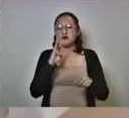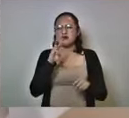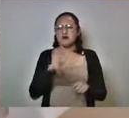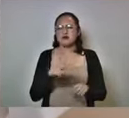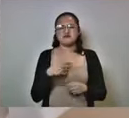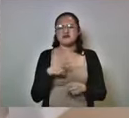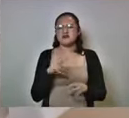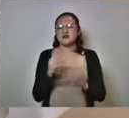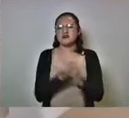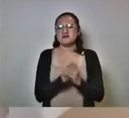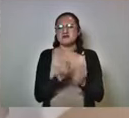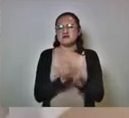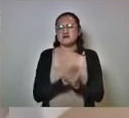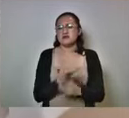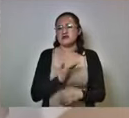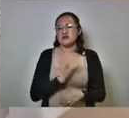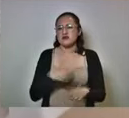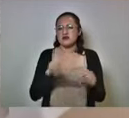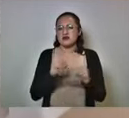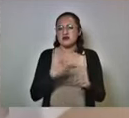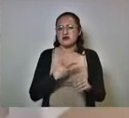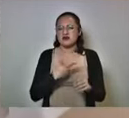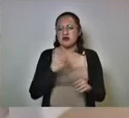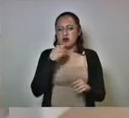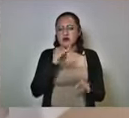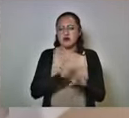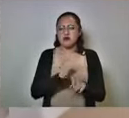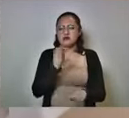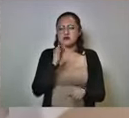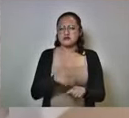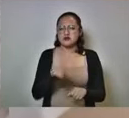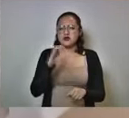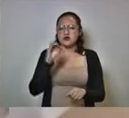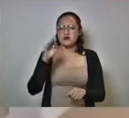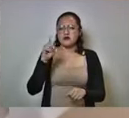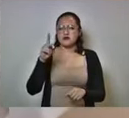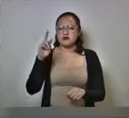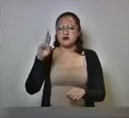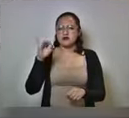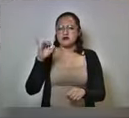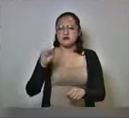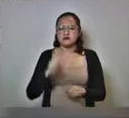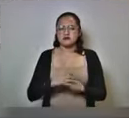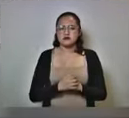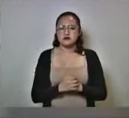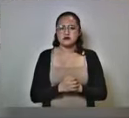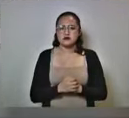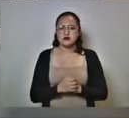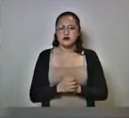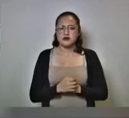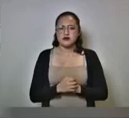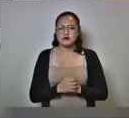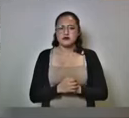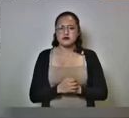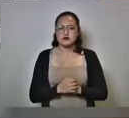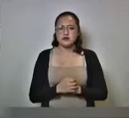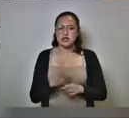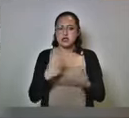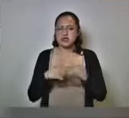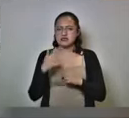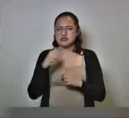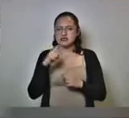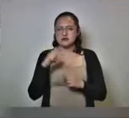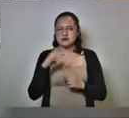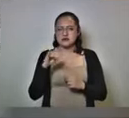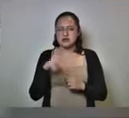asunto que tenga aún la autorización de COFEPRIS. Regresamos, Yasmín, ya estás